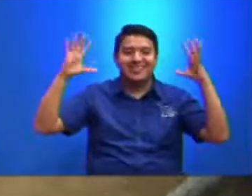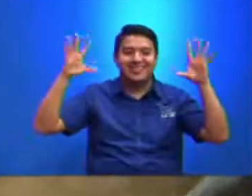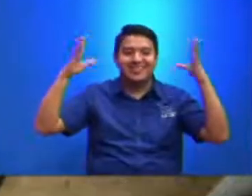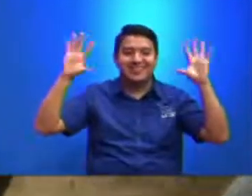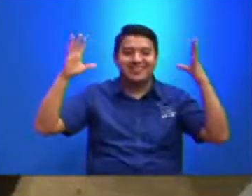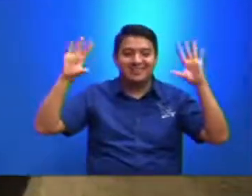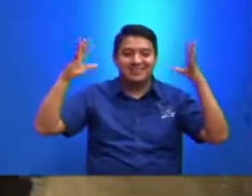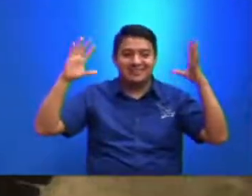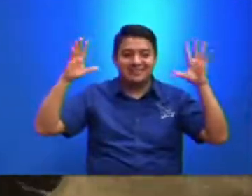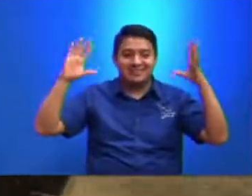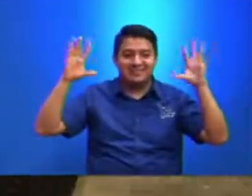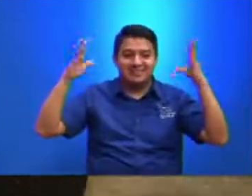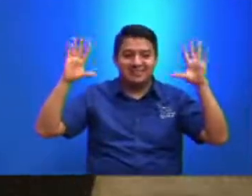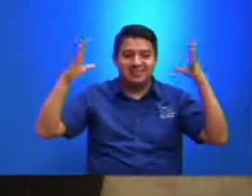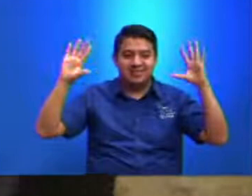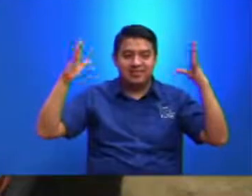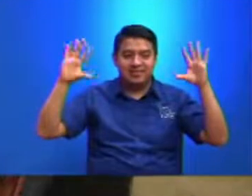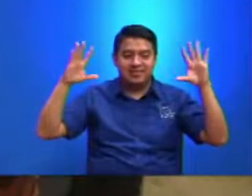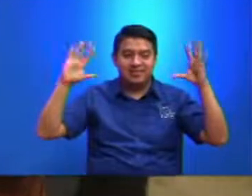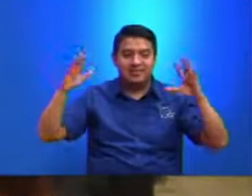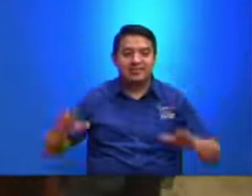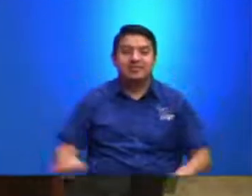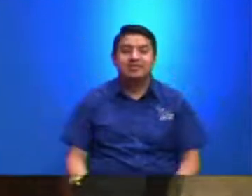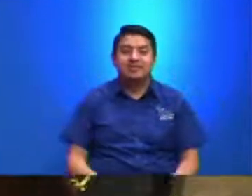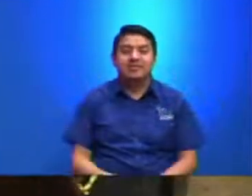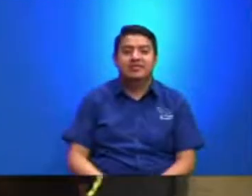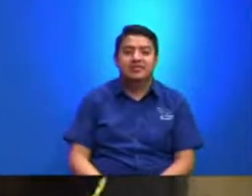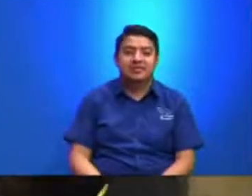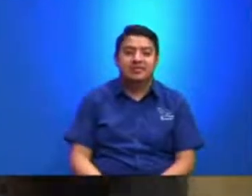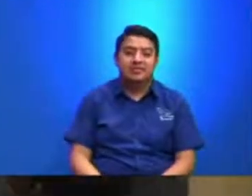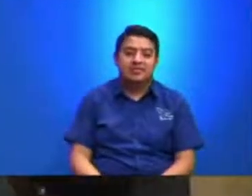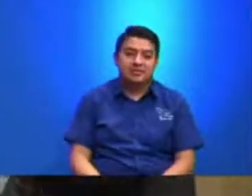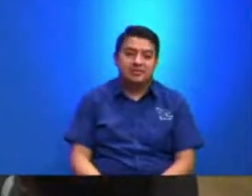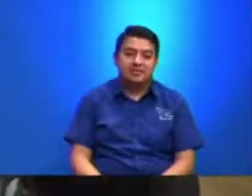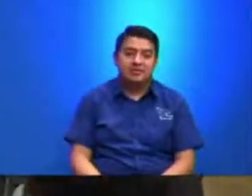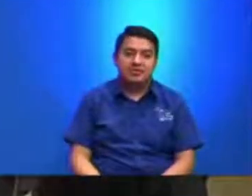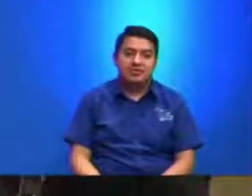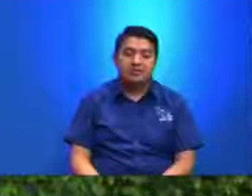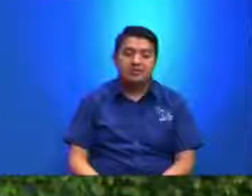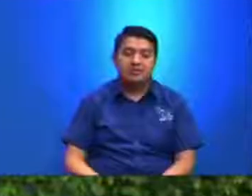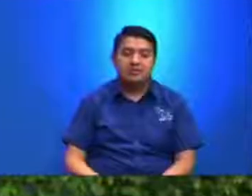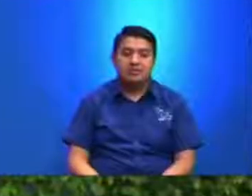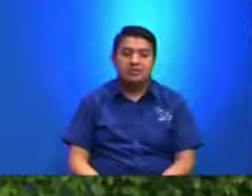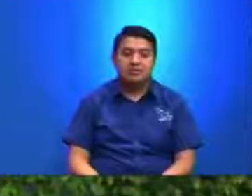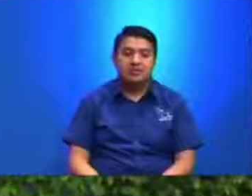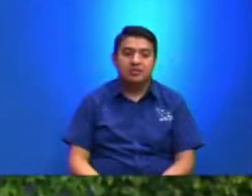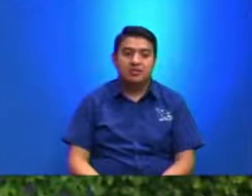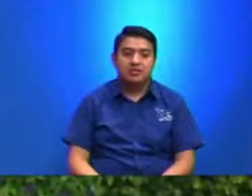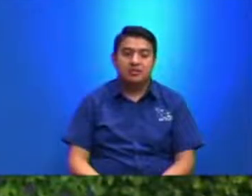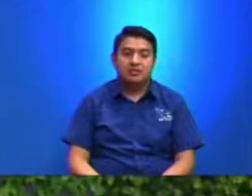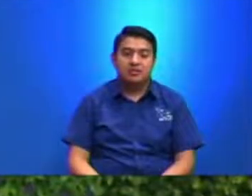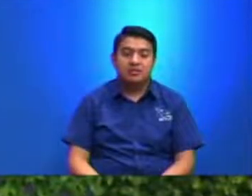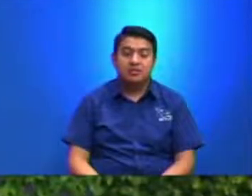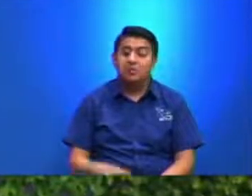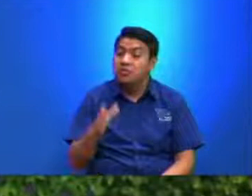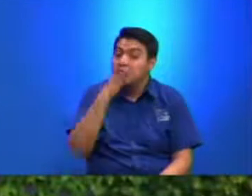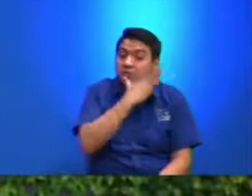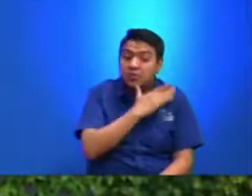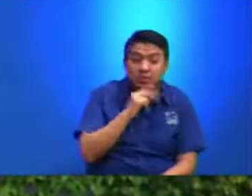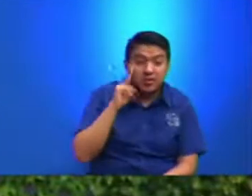Y aquí está el hermano Nietzsche, mi testigo de lo que me pasó en mis ojos. Sin qué ni para qué, yo estaba perdiendo la